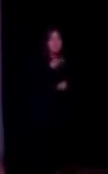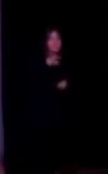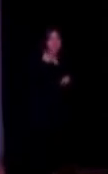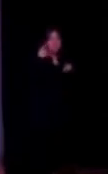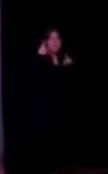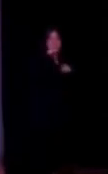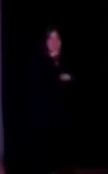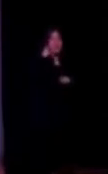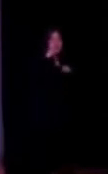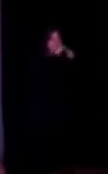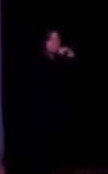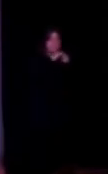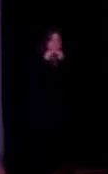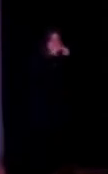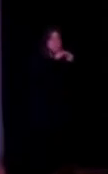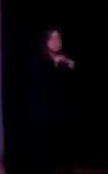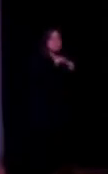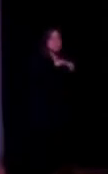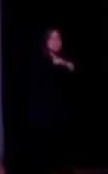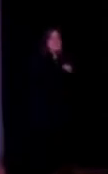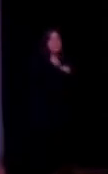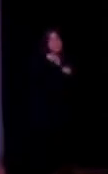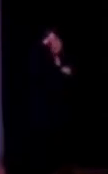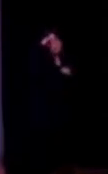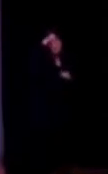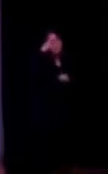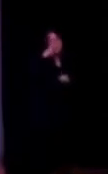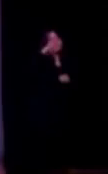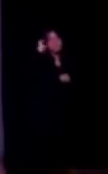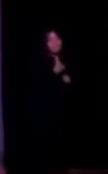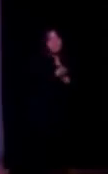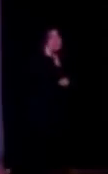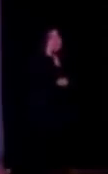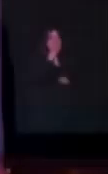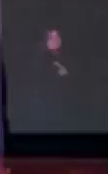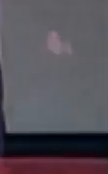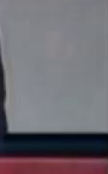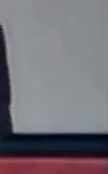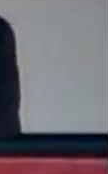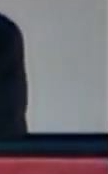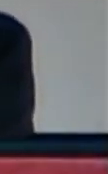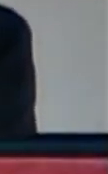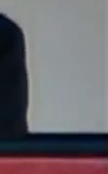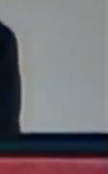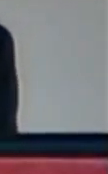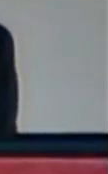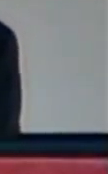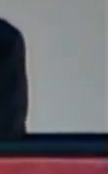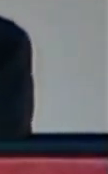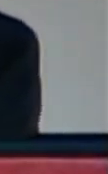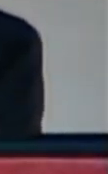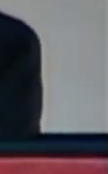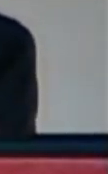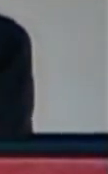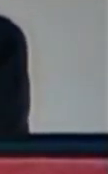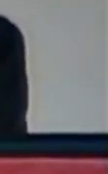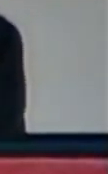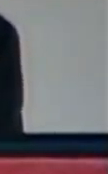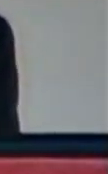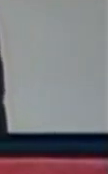cultura común, cohesión social. Claro que estos solo no son los indicadores, pero sin este tipo de indicador quinto, el